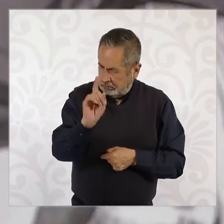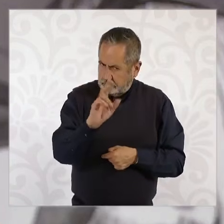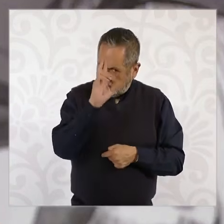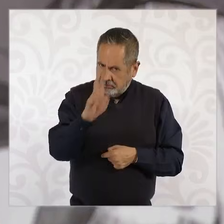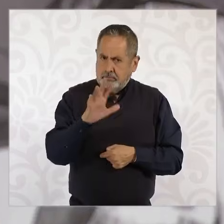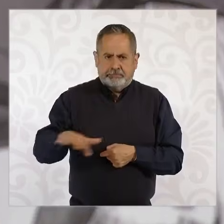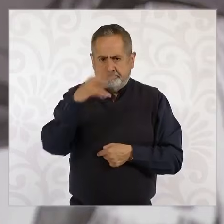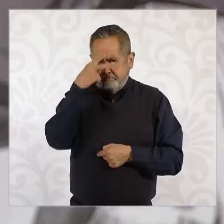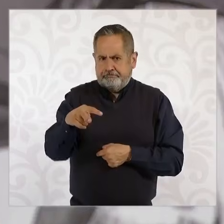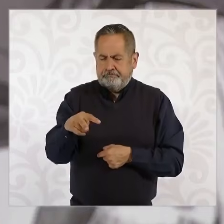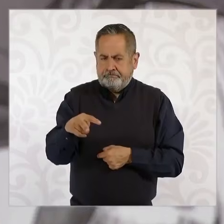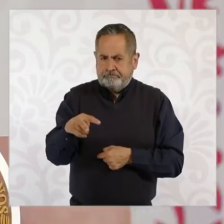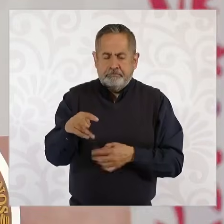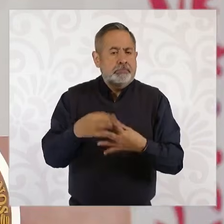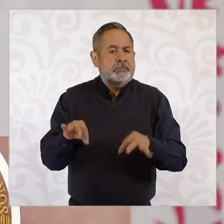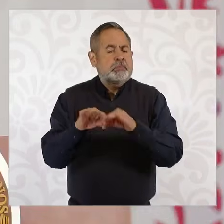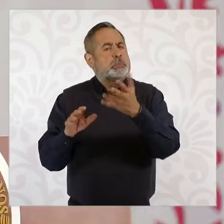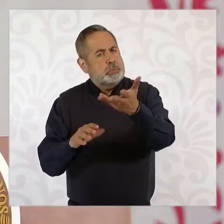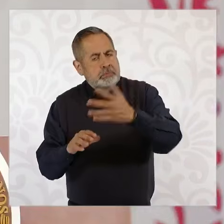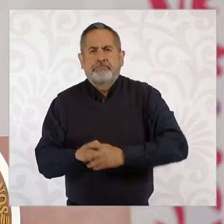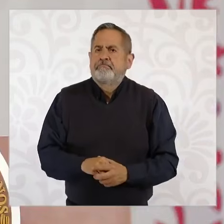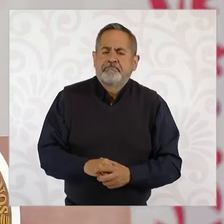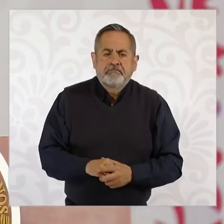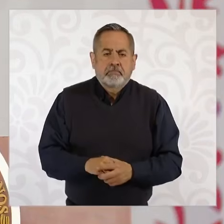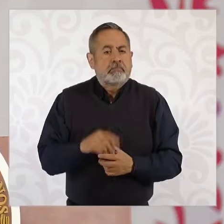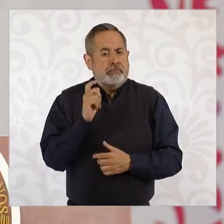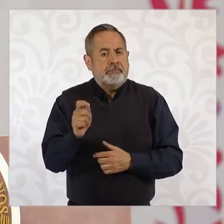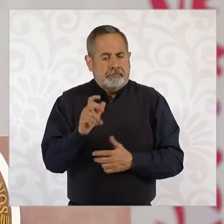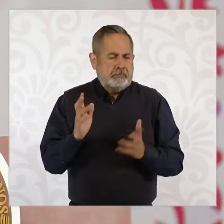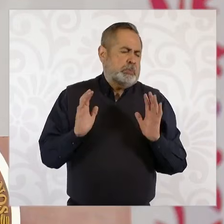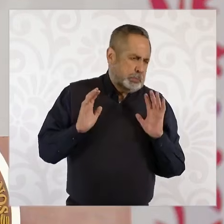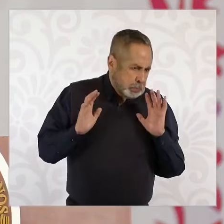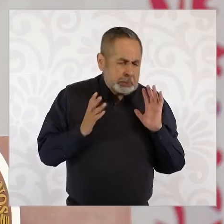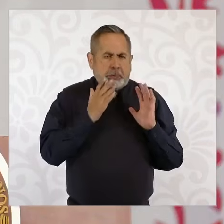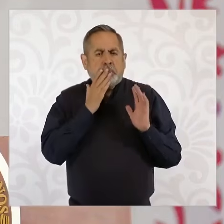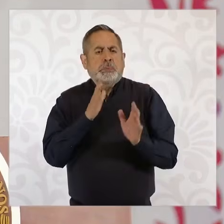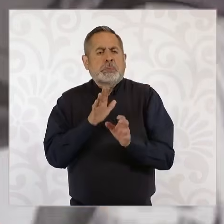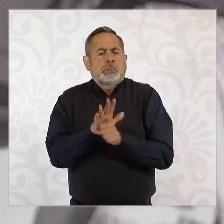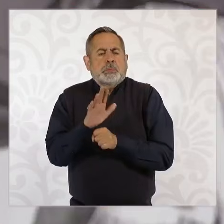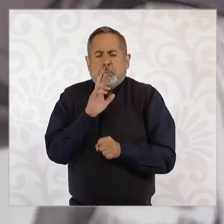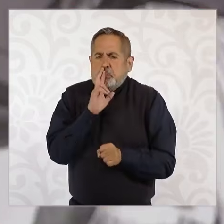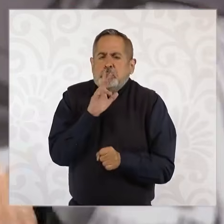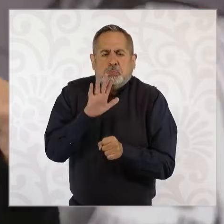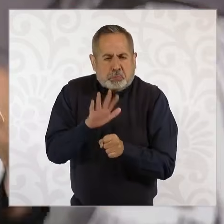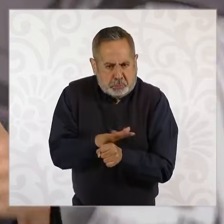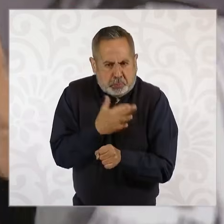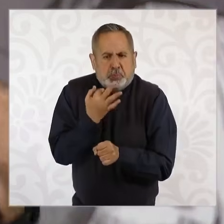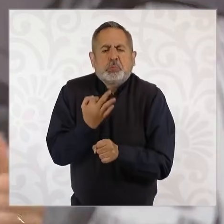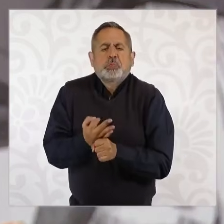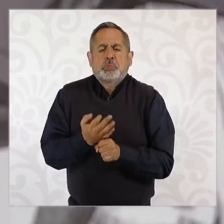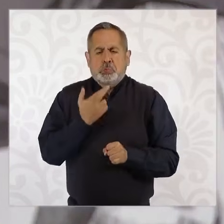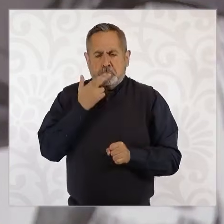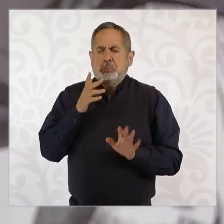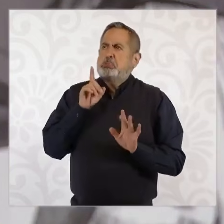es fundamental. Entonces, hay que reconocer que hay un avance en lo que han declarado y seguir